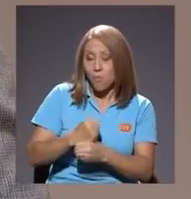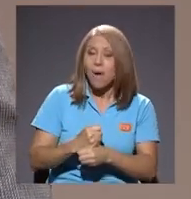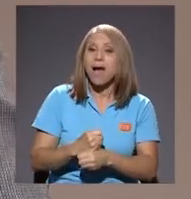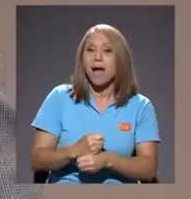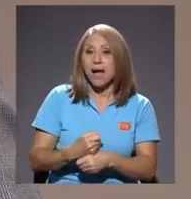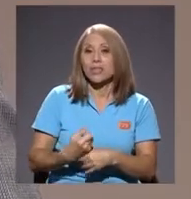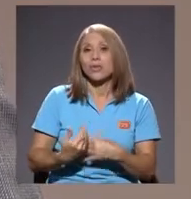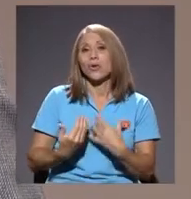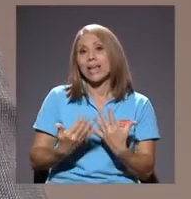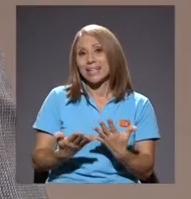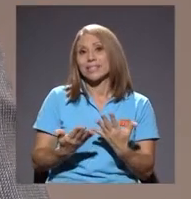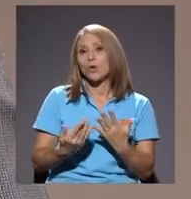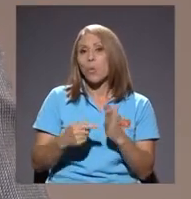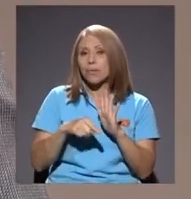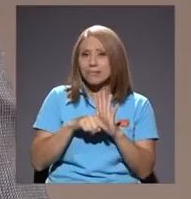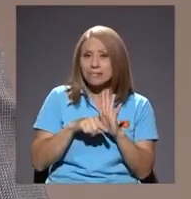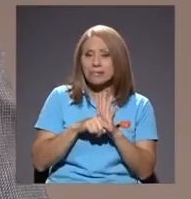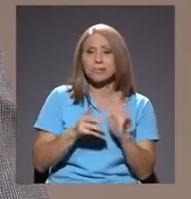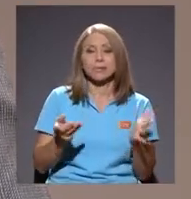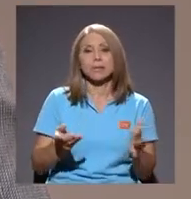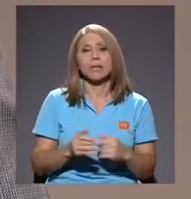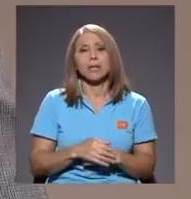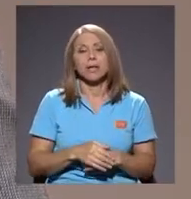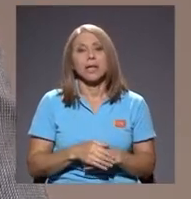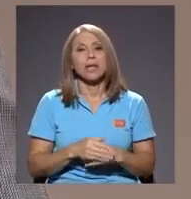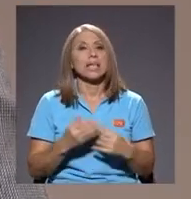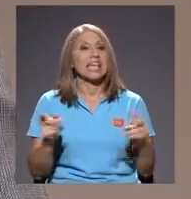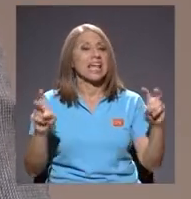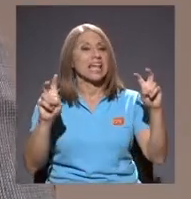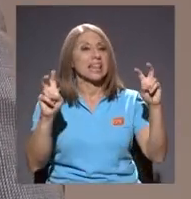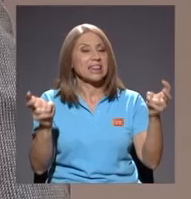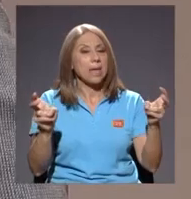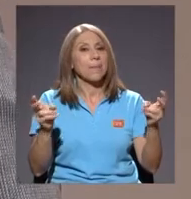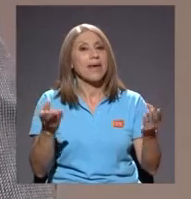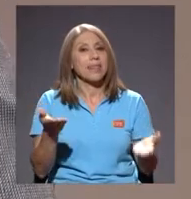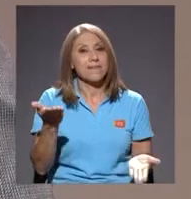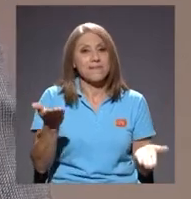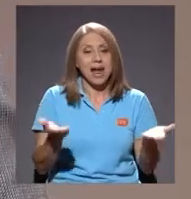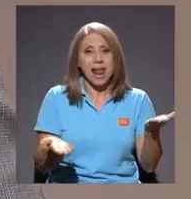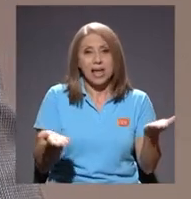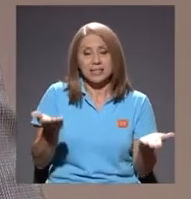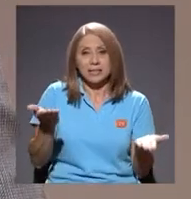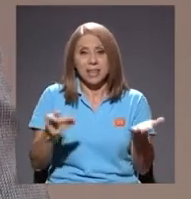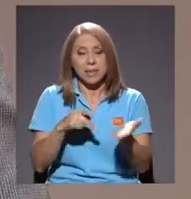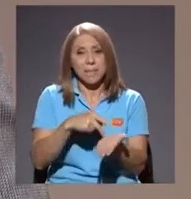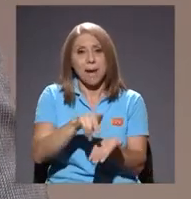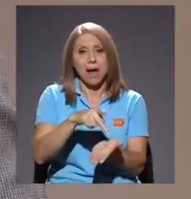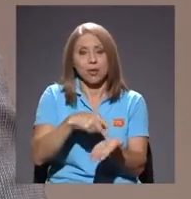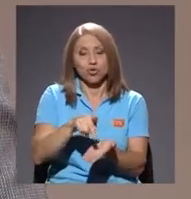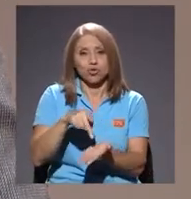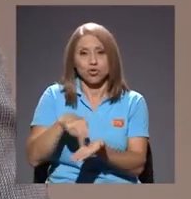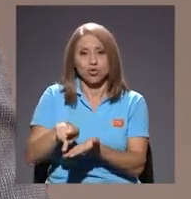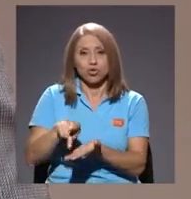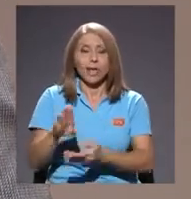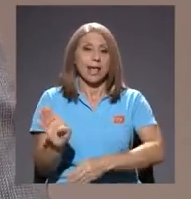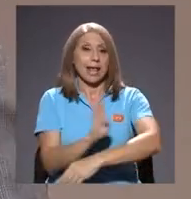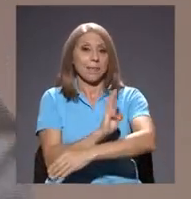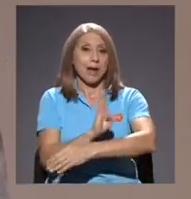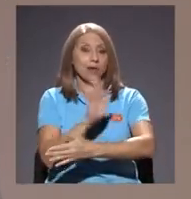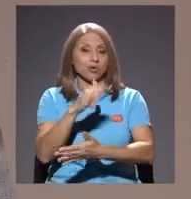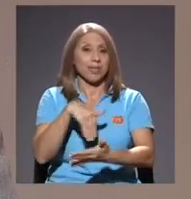rayita de menos y en el tema de balanza de pagos el banco central